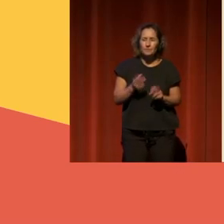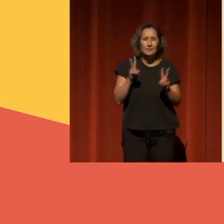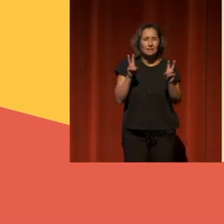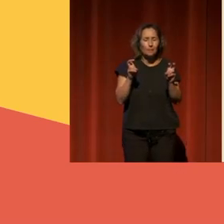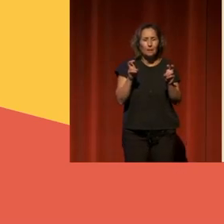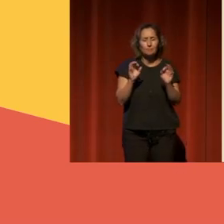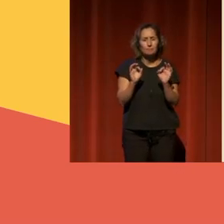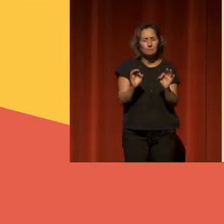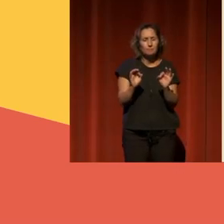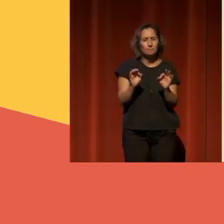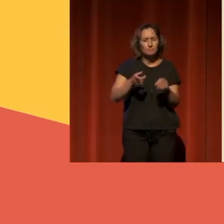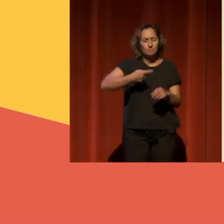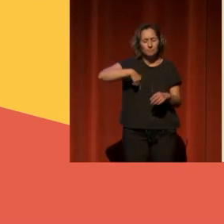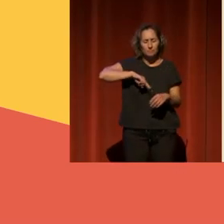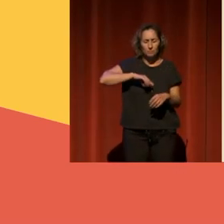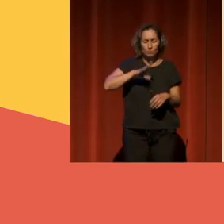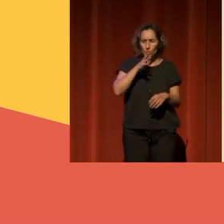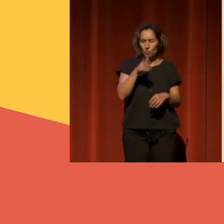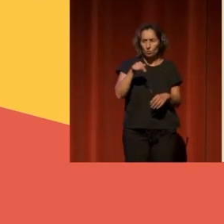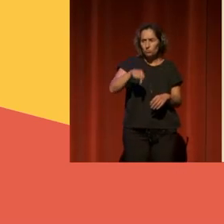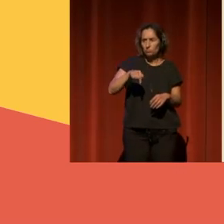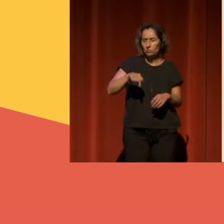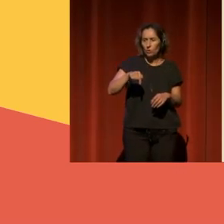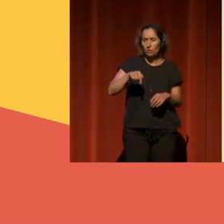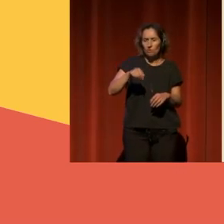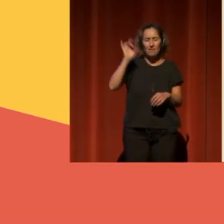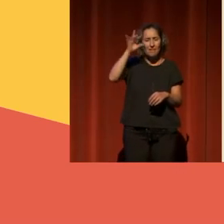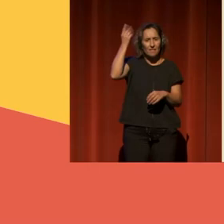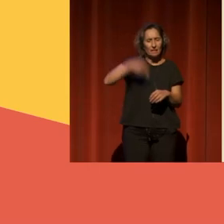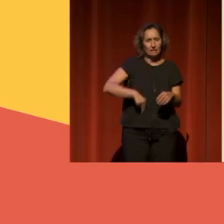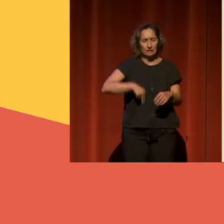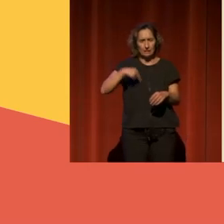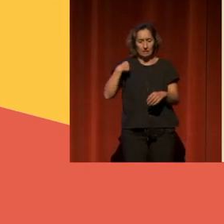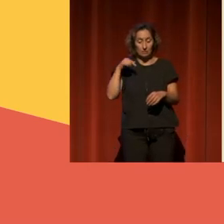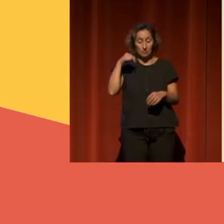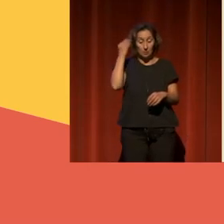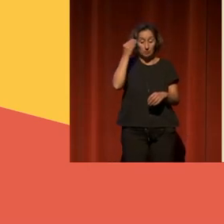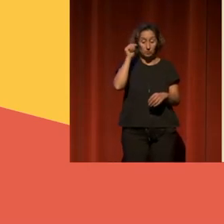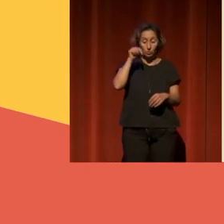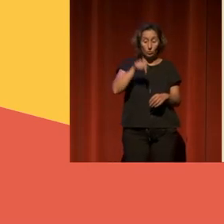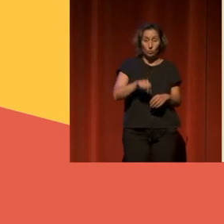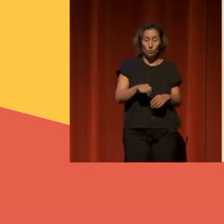concreto dentro de los planteamientos tan generales que se han hecho, pero bueno, yo creo que cierra muy bien